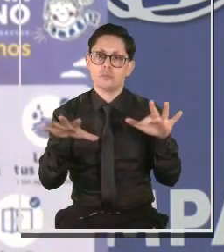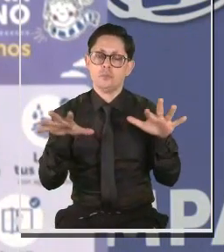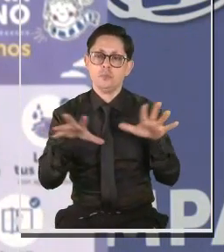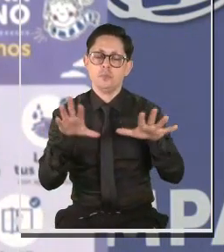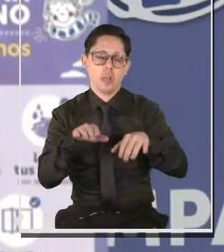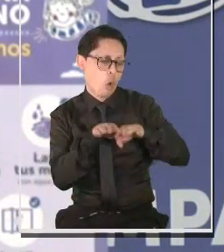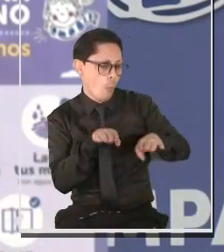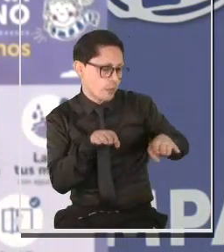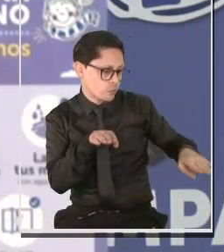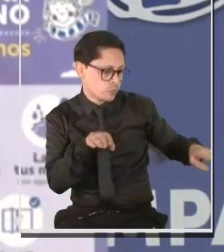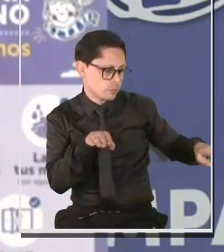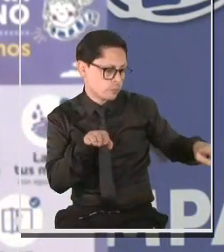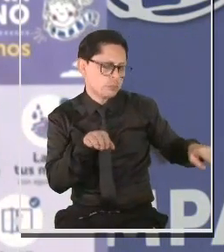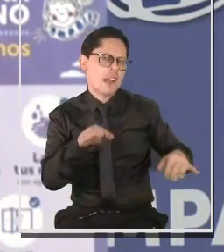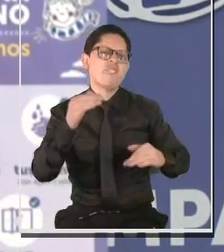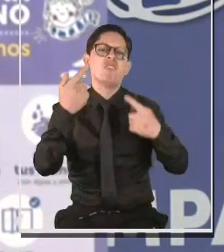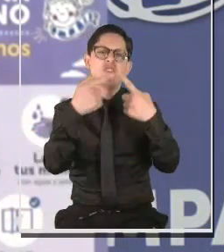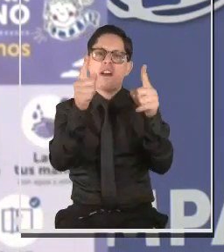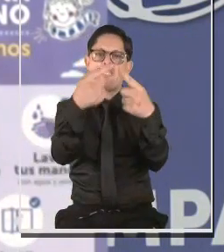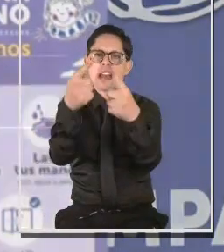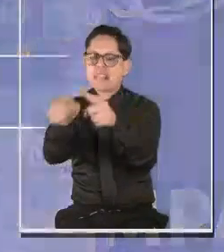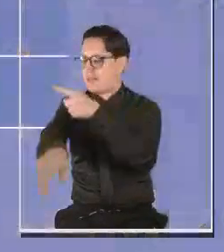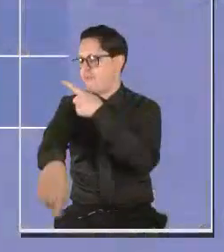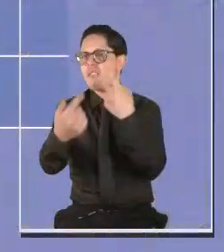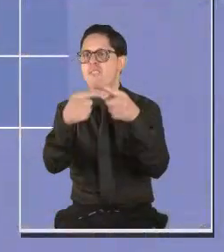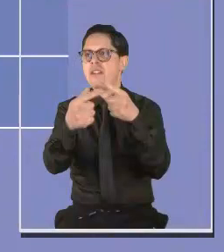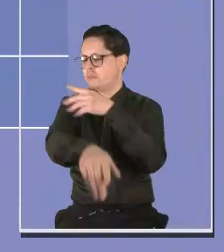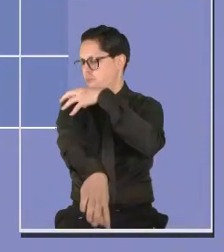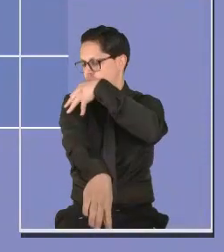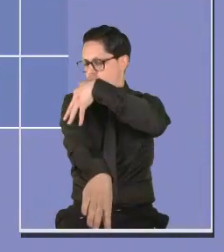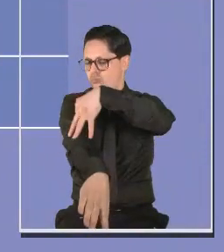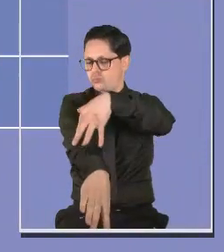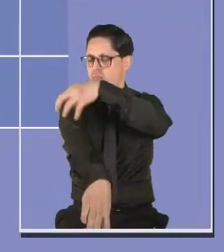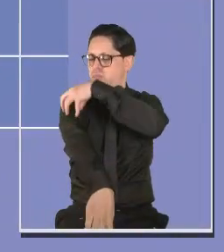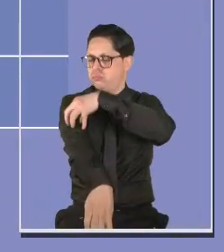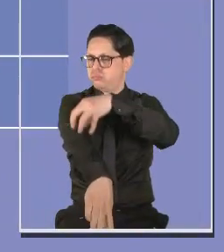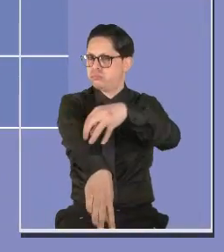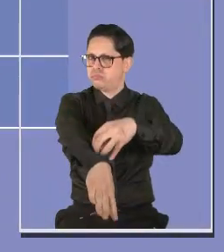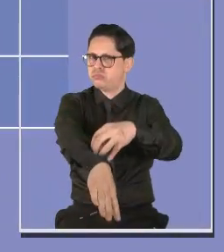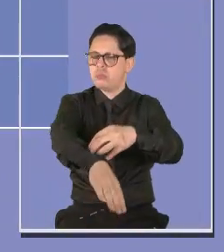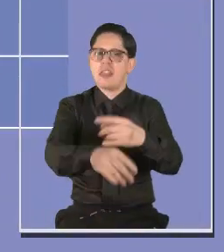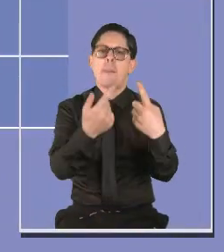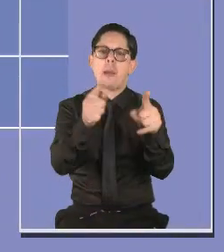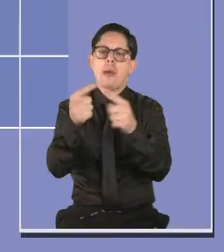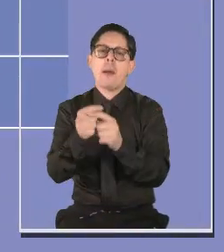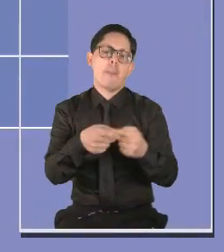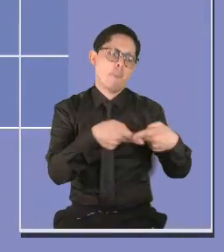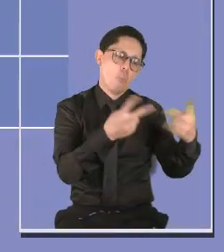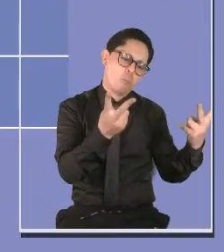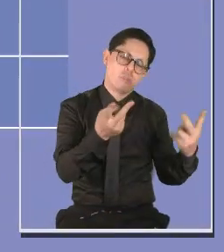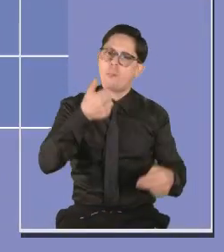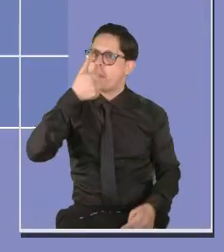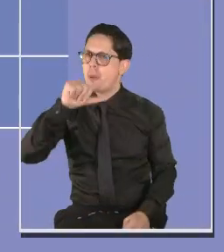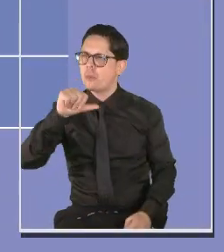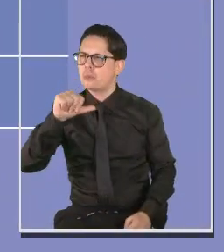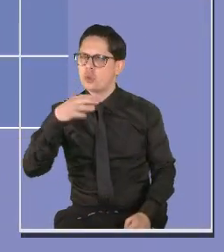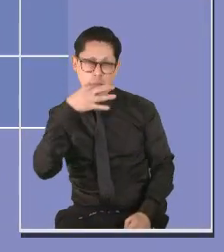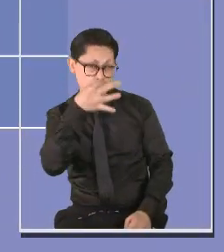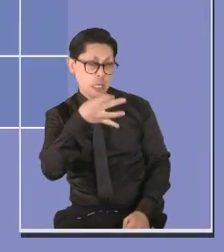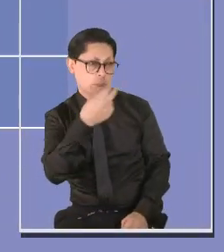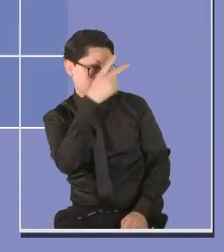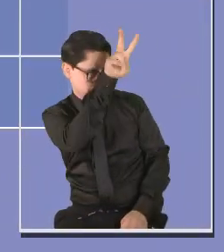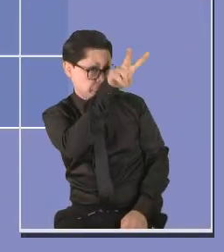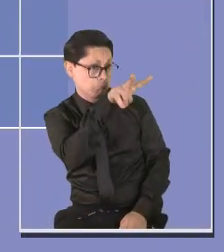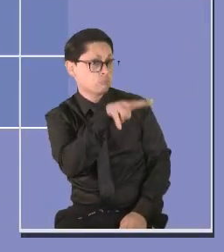las camas varía de acuerdo al sector público y privado que es un poco lo que